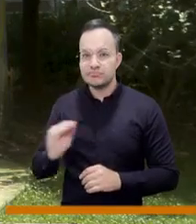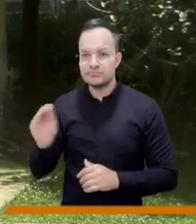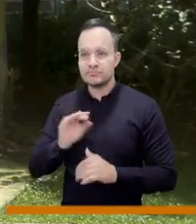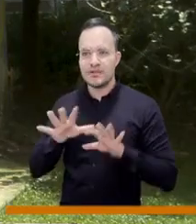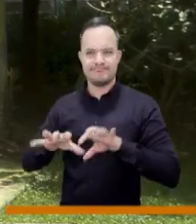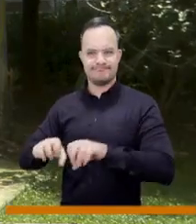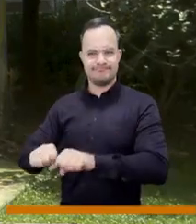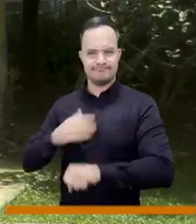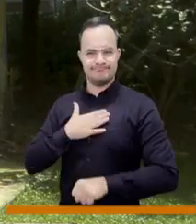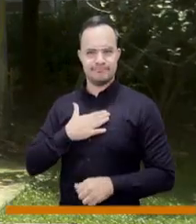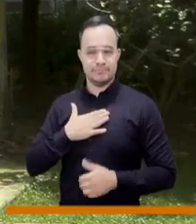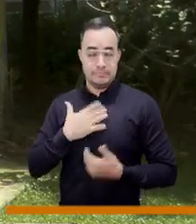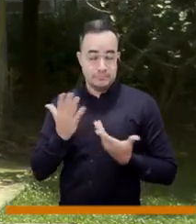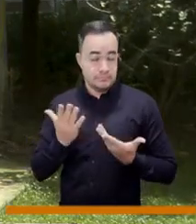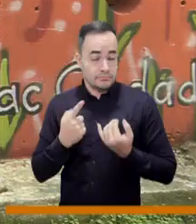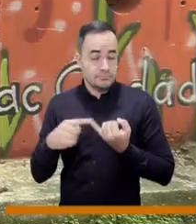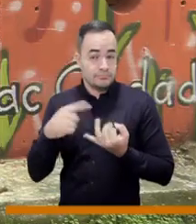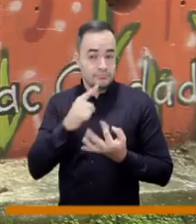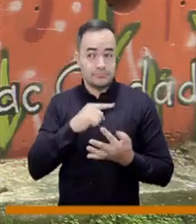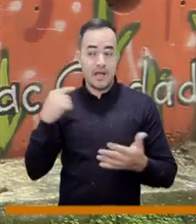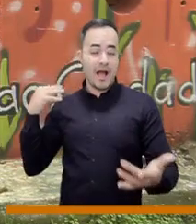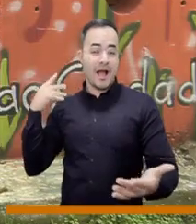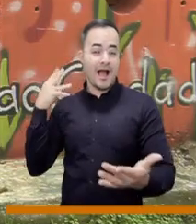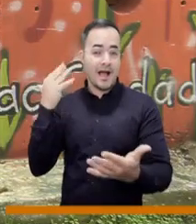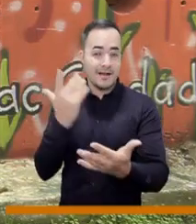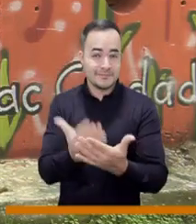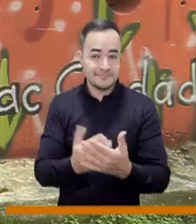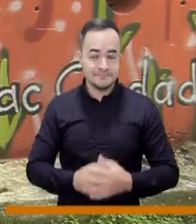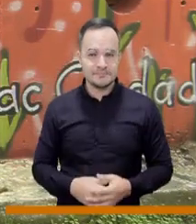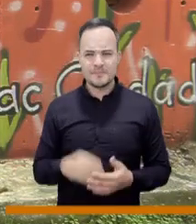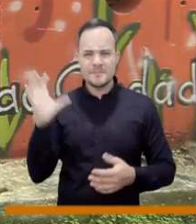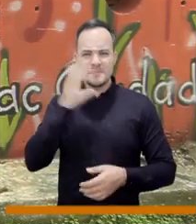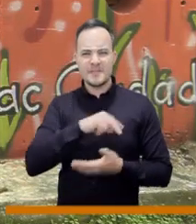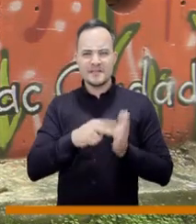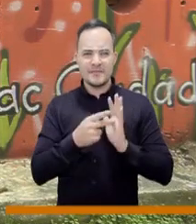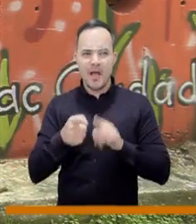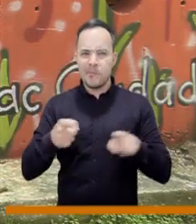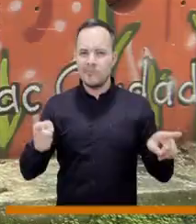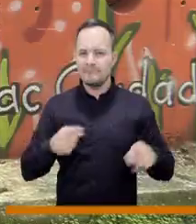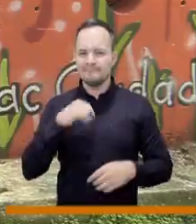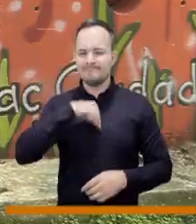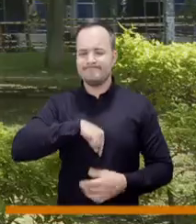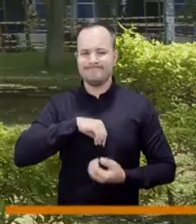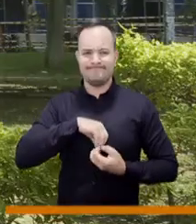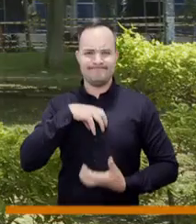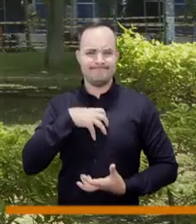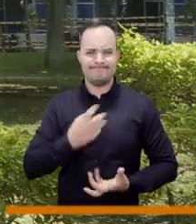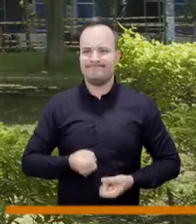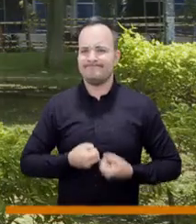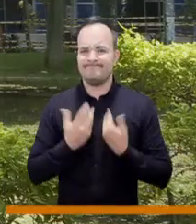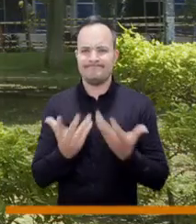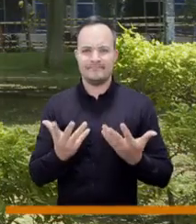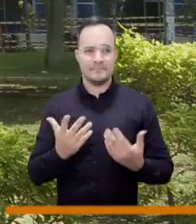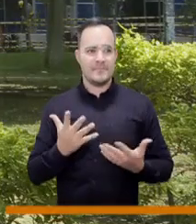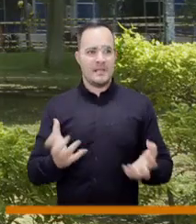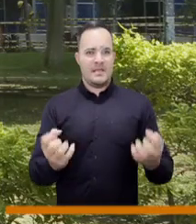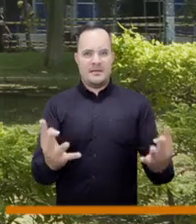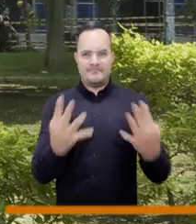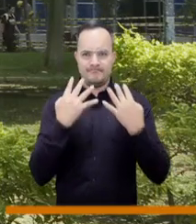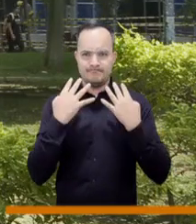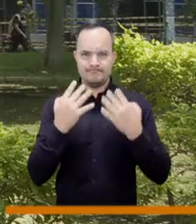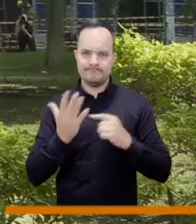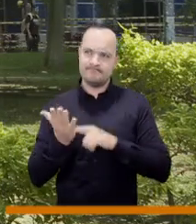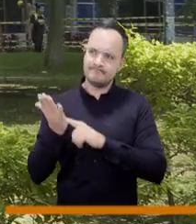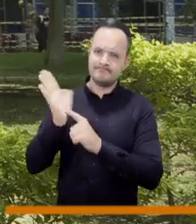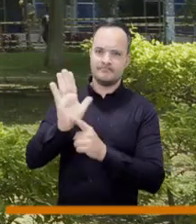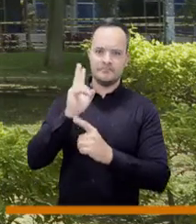forma también en que las personas que tienen cosas que decir, cosas que expresar, pues las ponen en el conocimiento general de la población, bajo